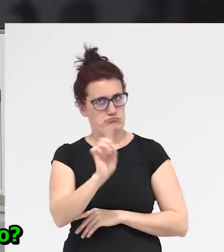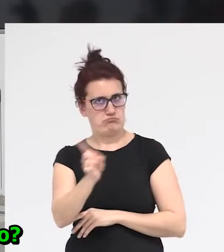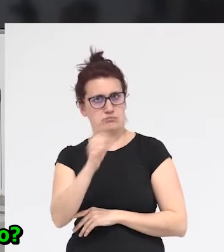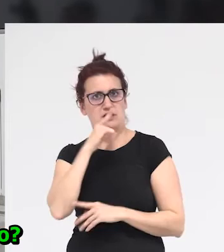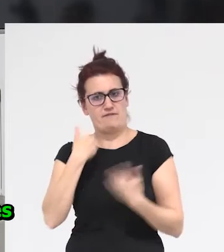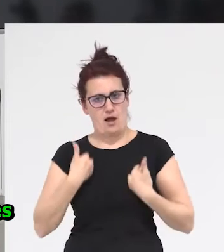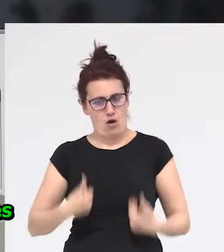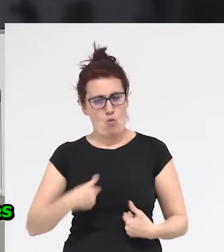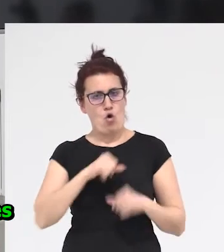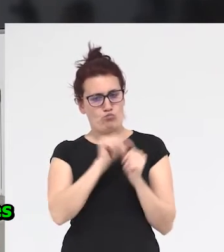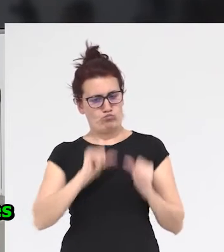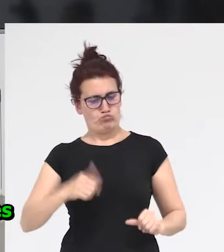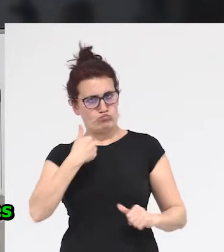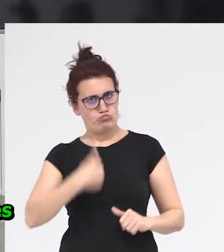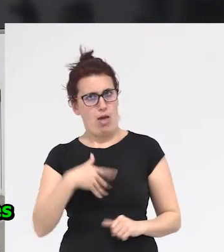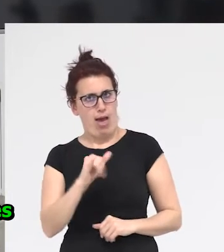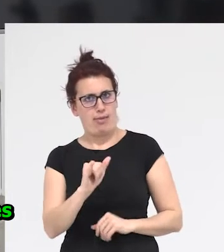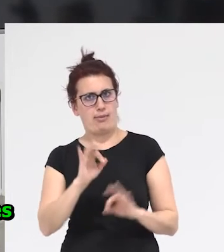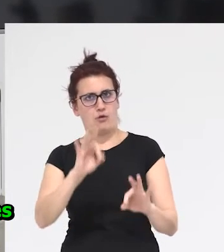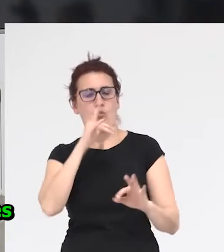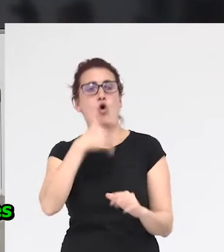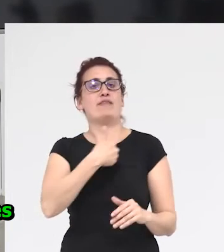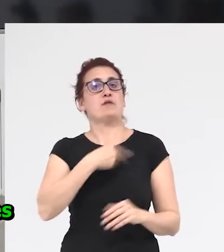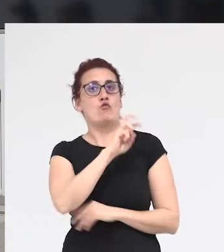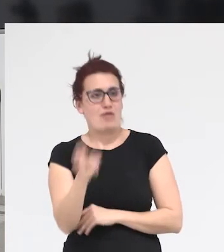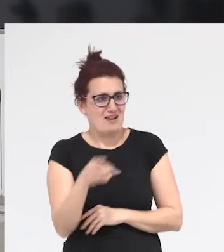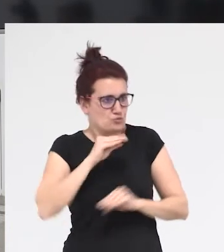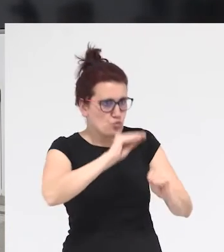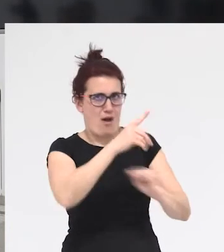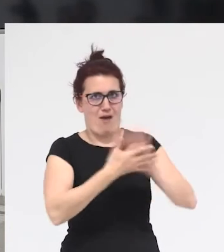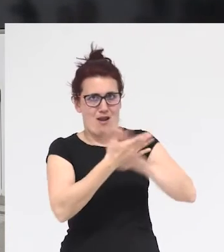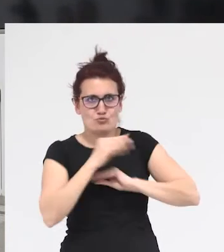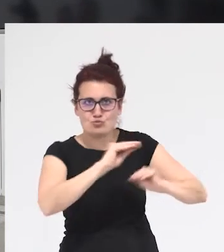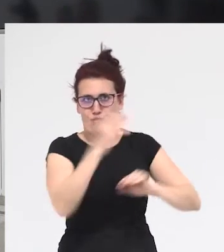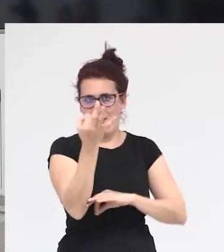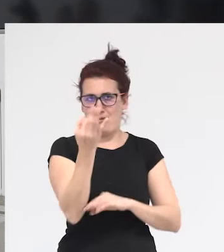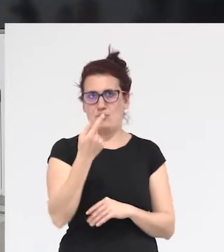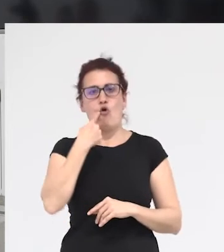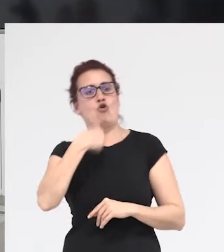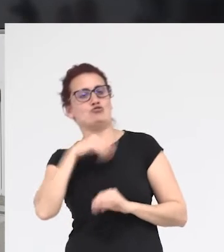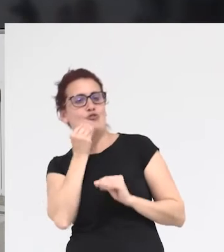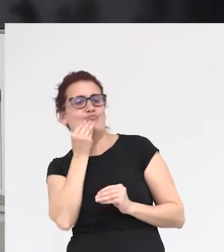posicionamiento situado, ¿no? O sea, como que las diversas funcionales hablen de ellas. Y